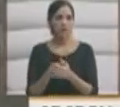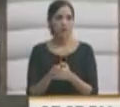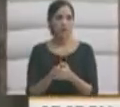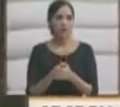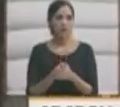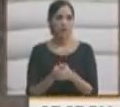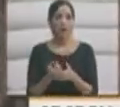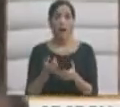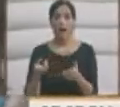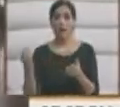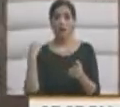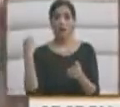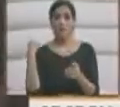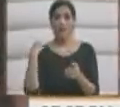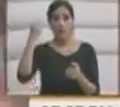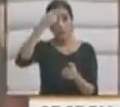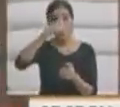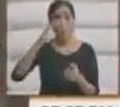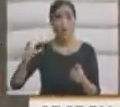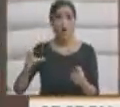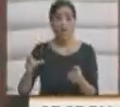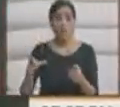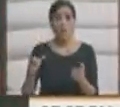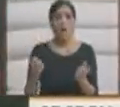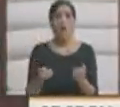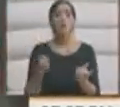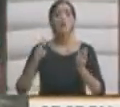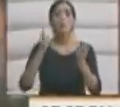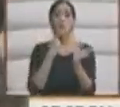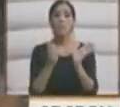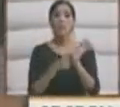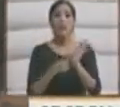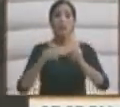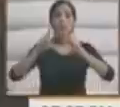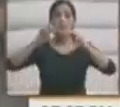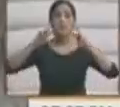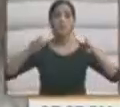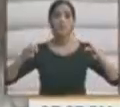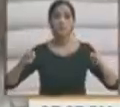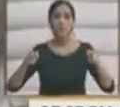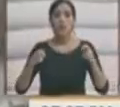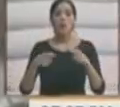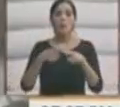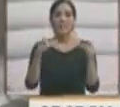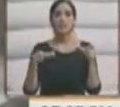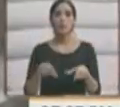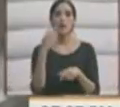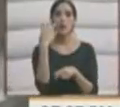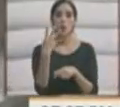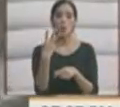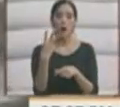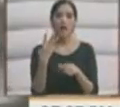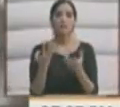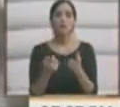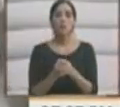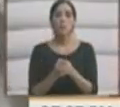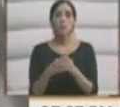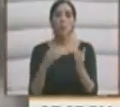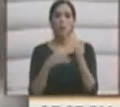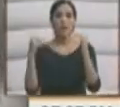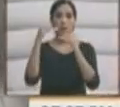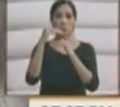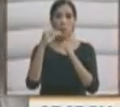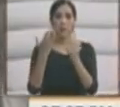Poder Soberano, viendo las inspecciones y los abordamientos por el circuito número 4 ordenado por el superintendente